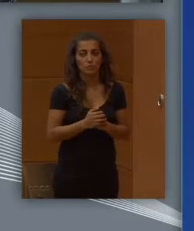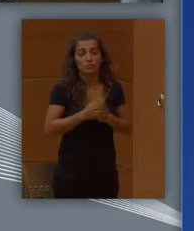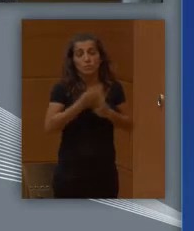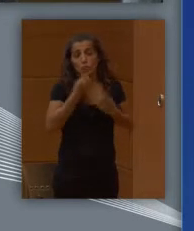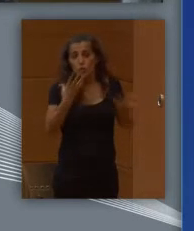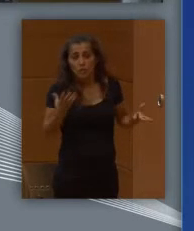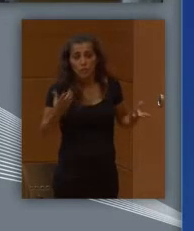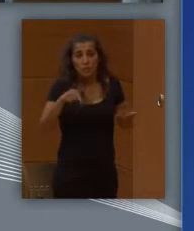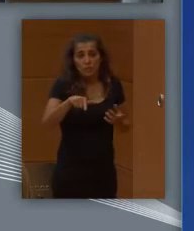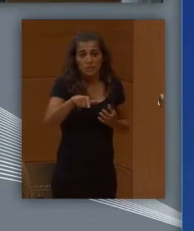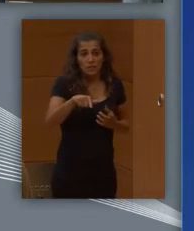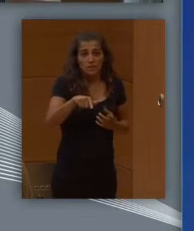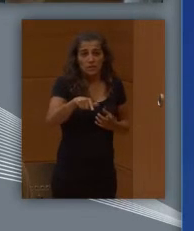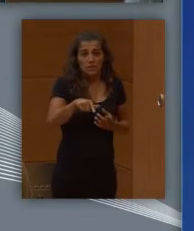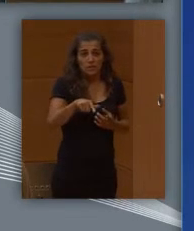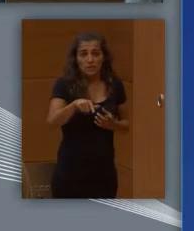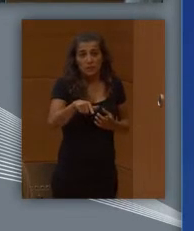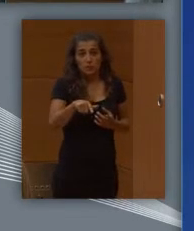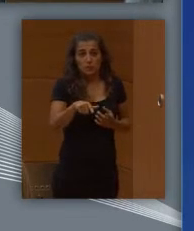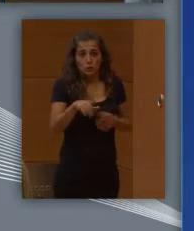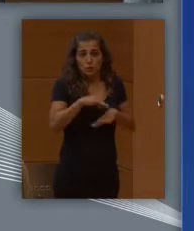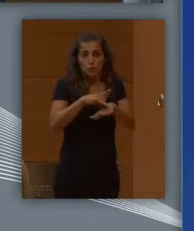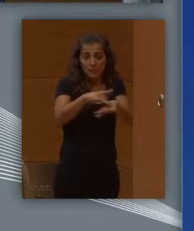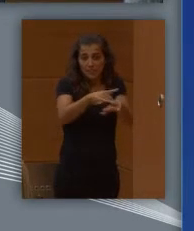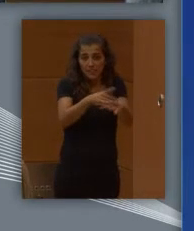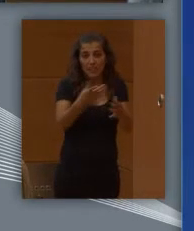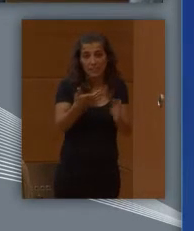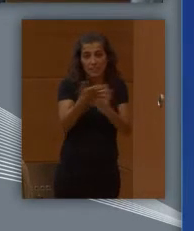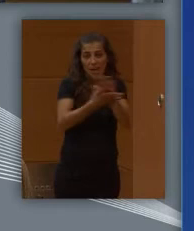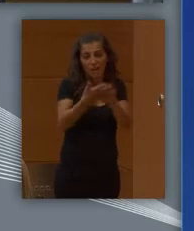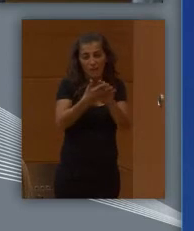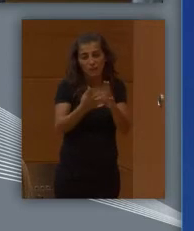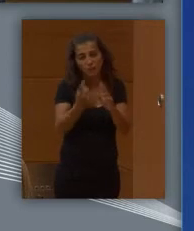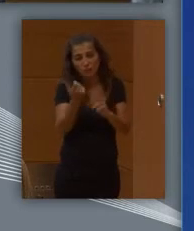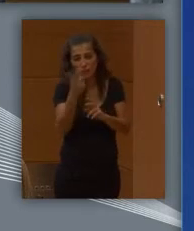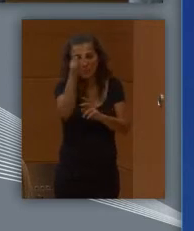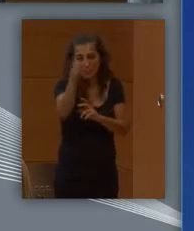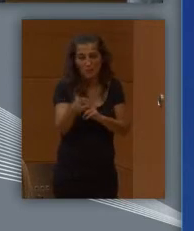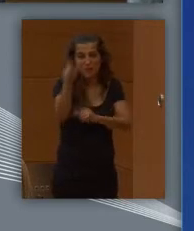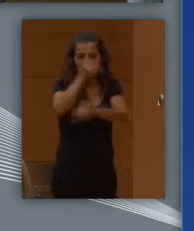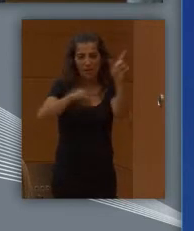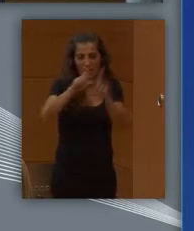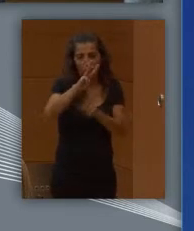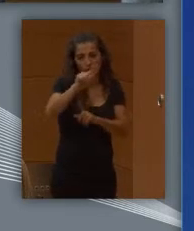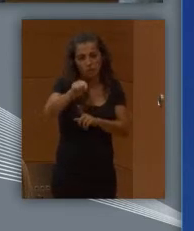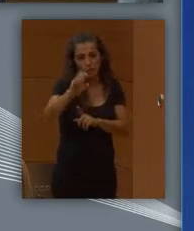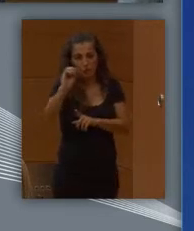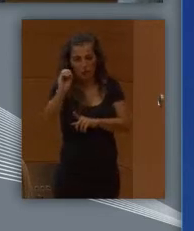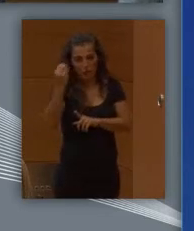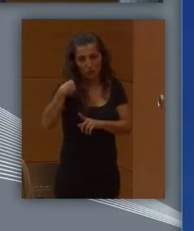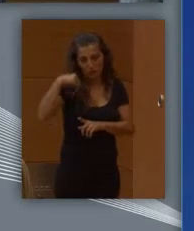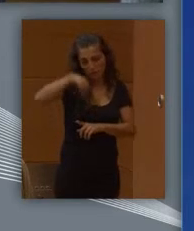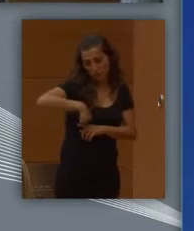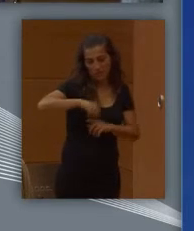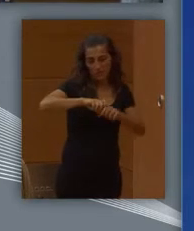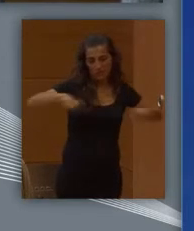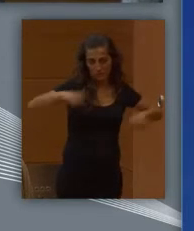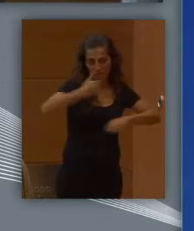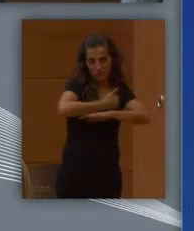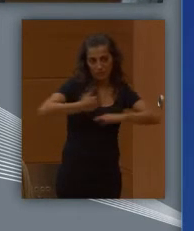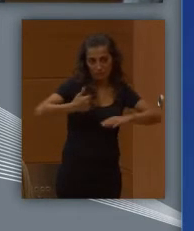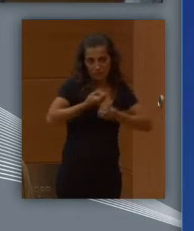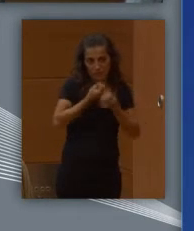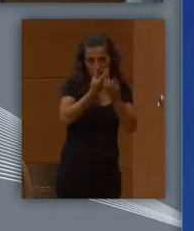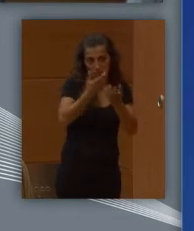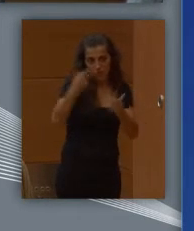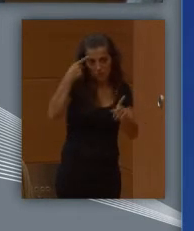Y bueno, en este sentido, ya entrando un poco en lo que es el viajero 3.0, ¿no?, que es un poco también el objetivo de la mesa, lo que estamos haciendo es no solo